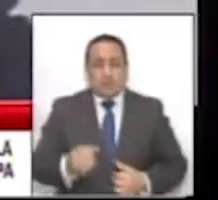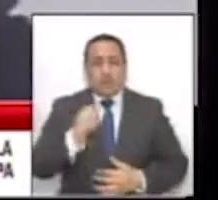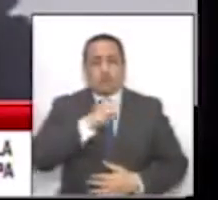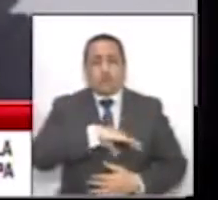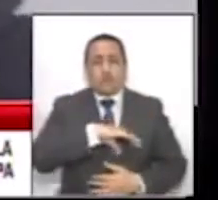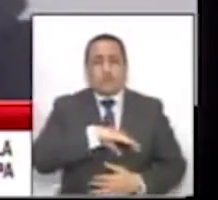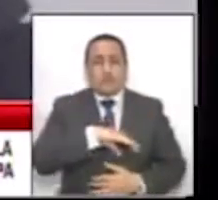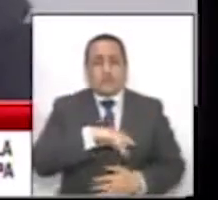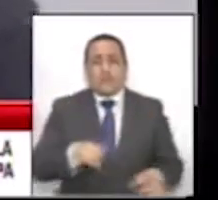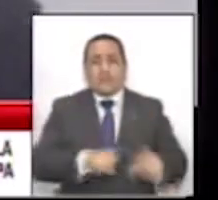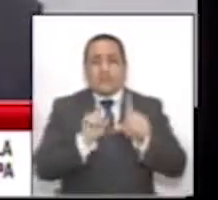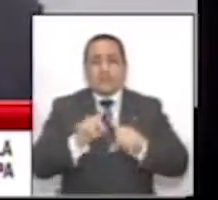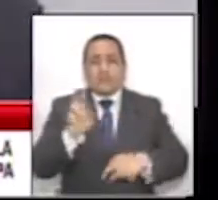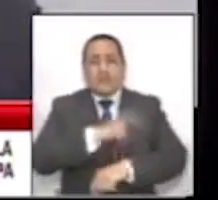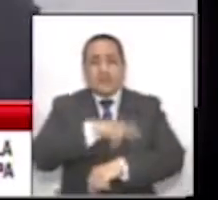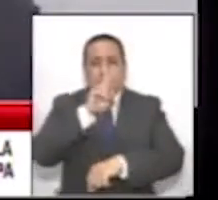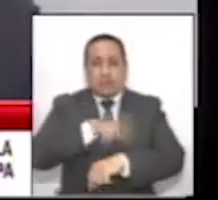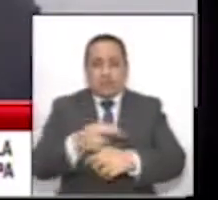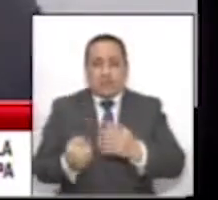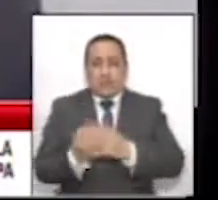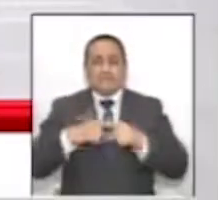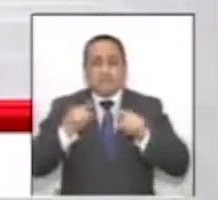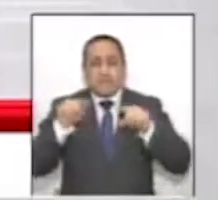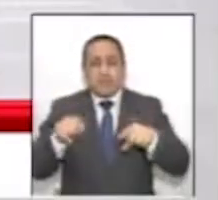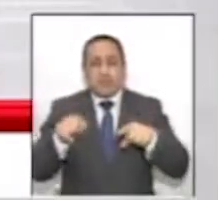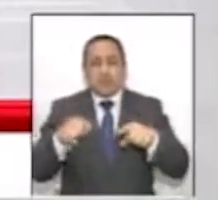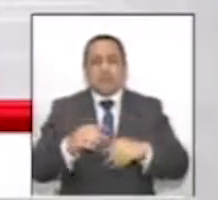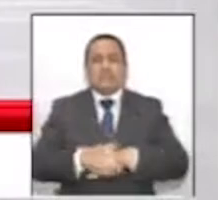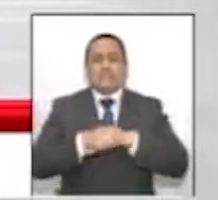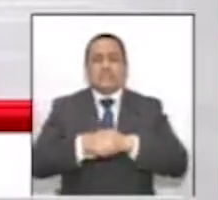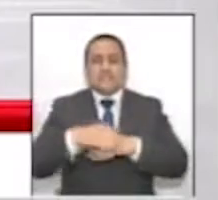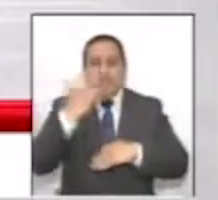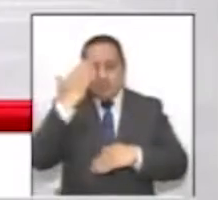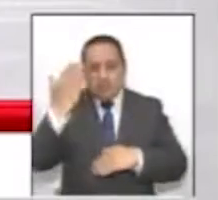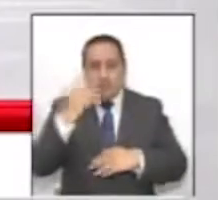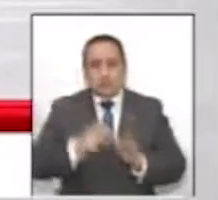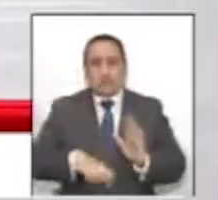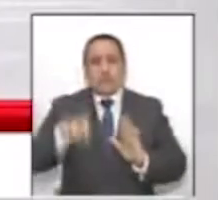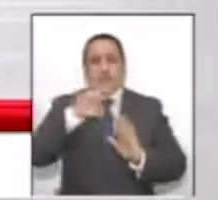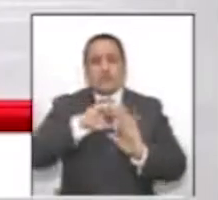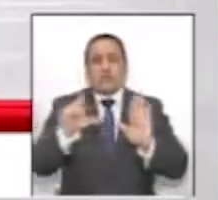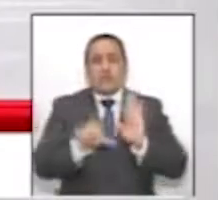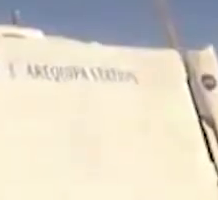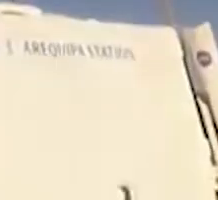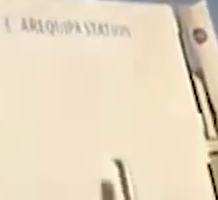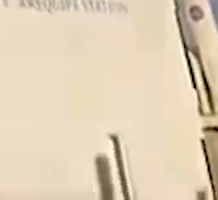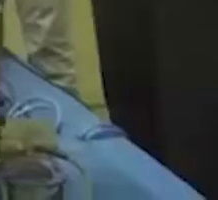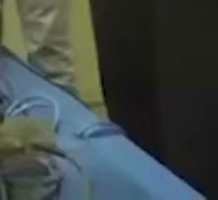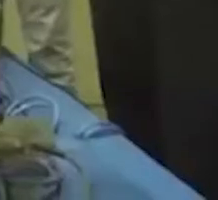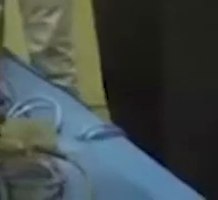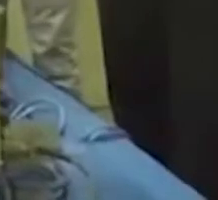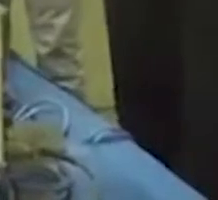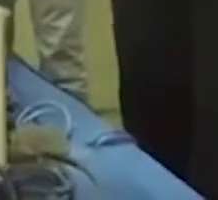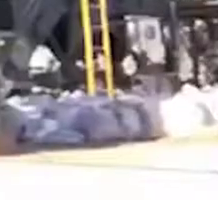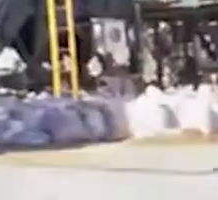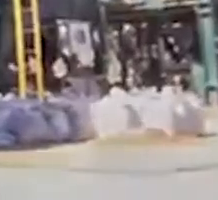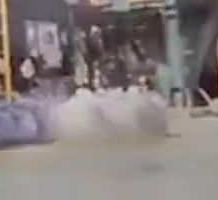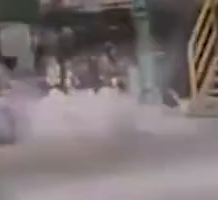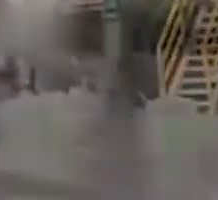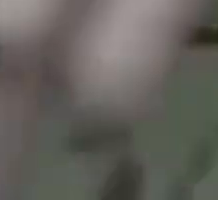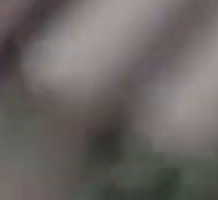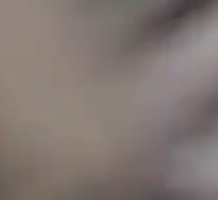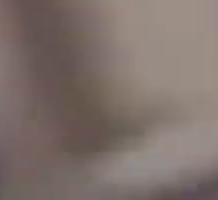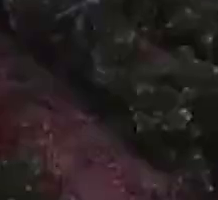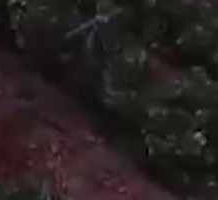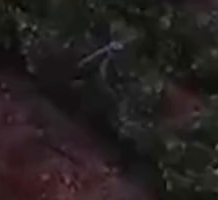y cultural de la región Arequipa y del Perú. Saludamos este proyecto de ley 4604, fortalecerá